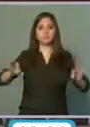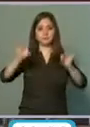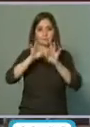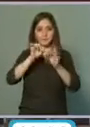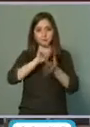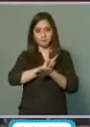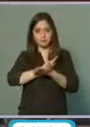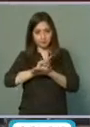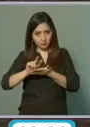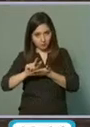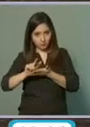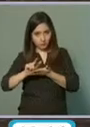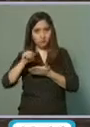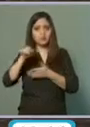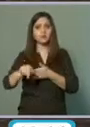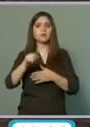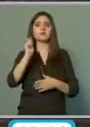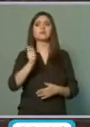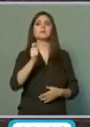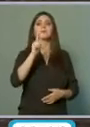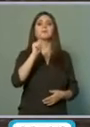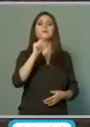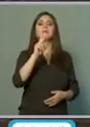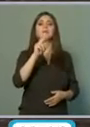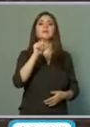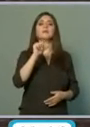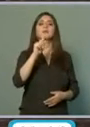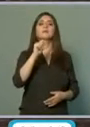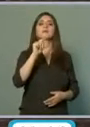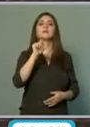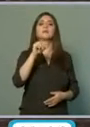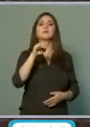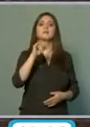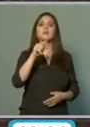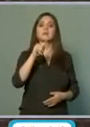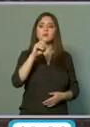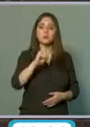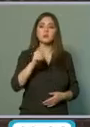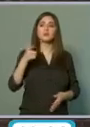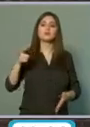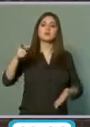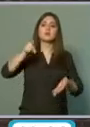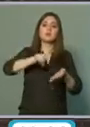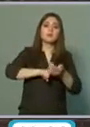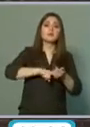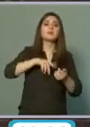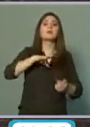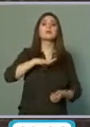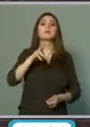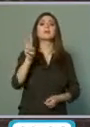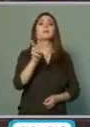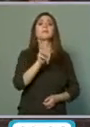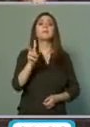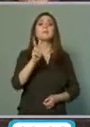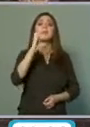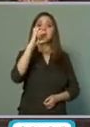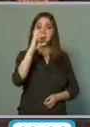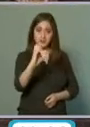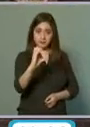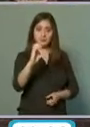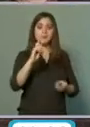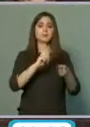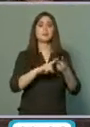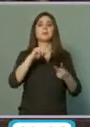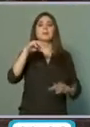higiene ya es un tratamiento porque ya contiene principios activos como es la vitamina C. Ok. Contiene menta que te va a ayudar